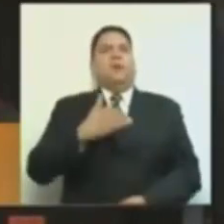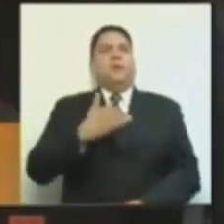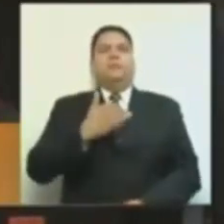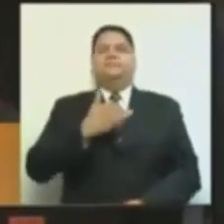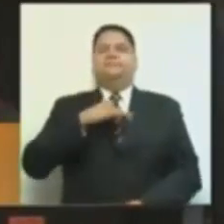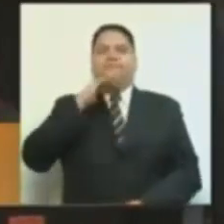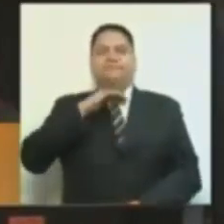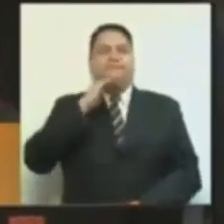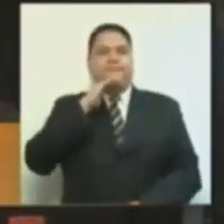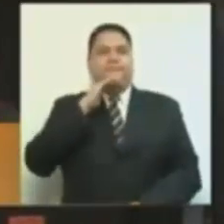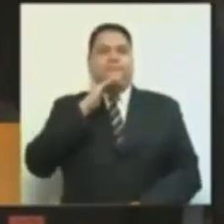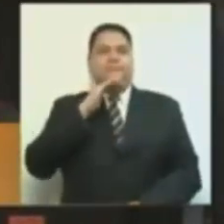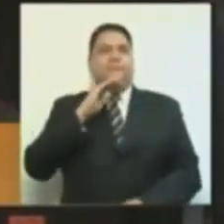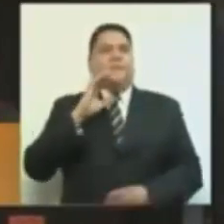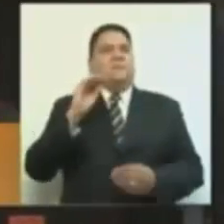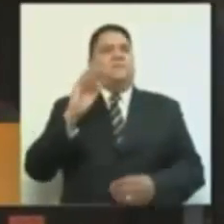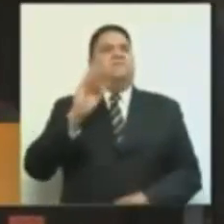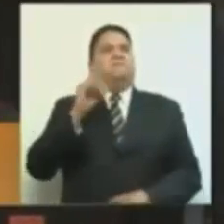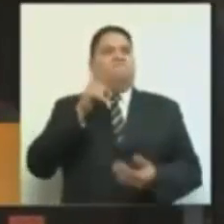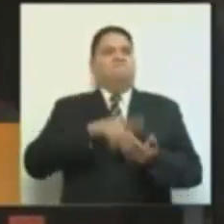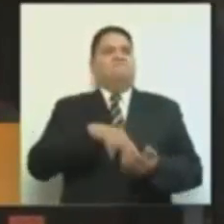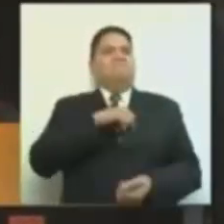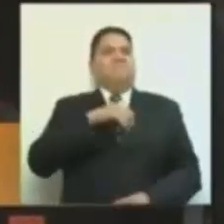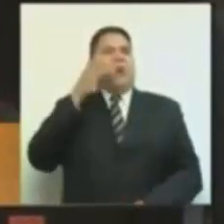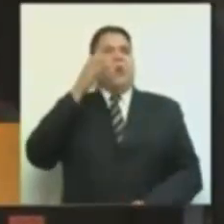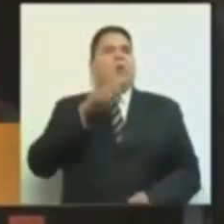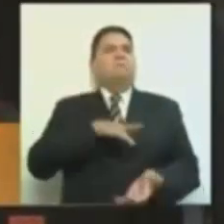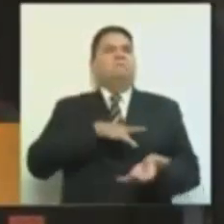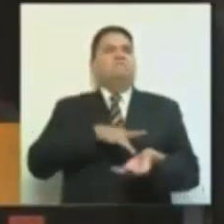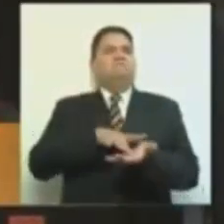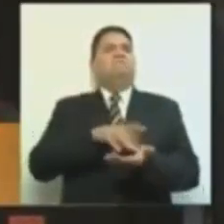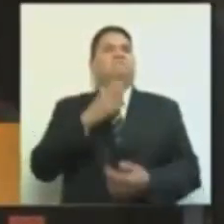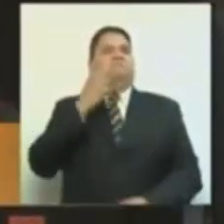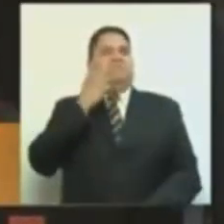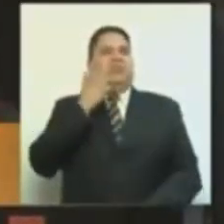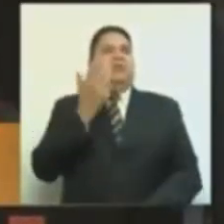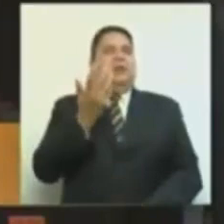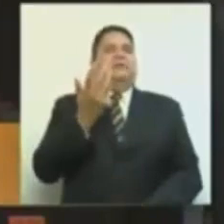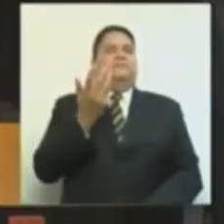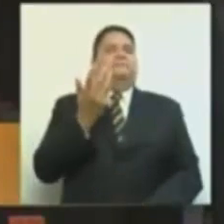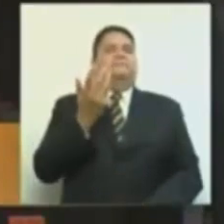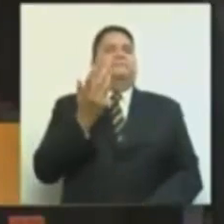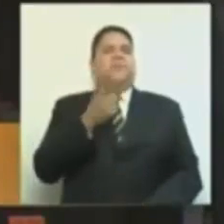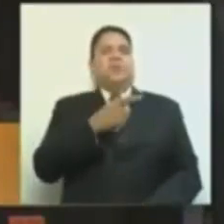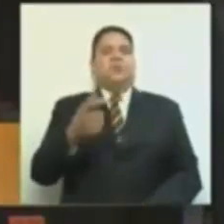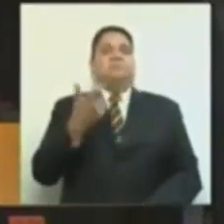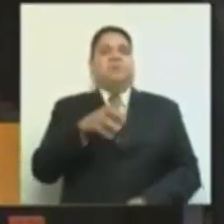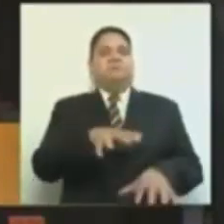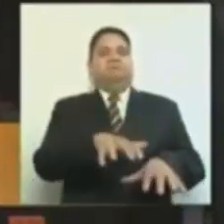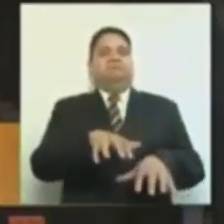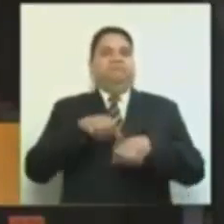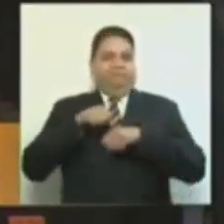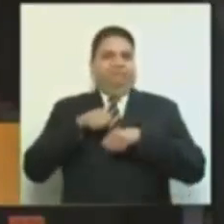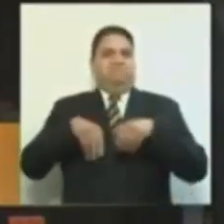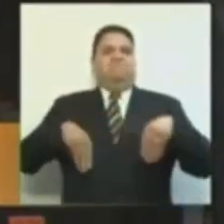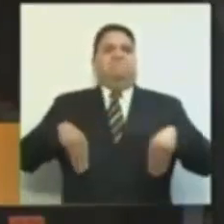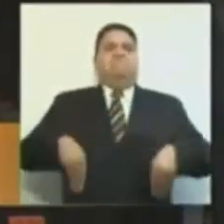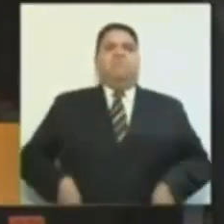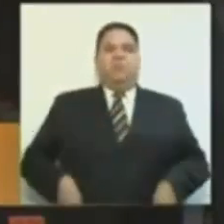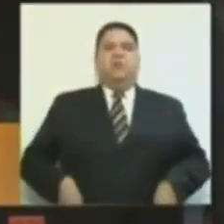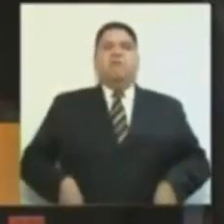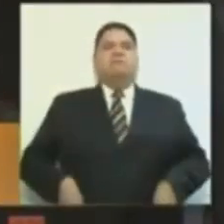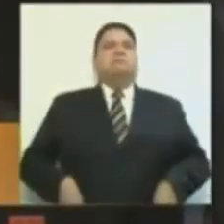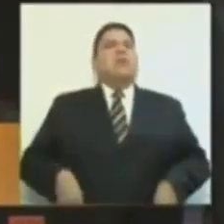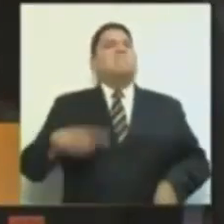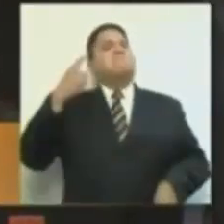una perversidad. Lo que van a hacer es apropiarse de esos recursos